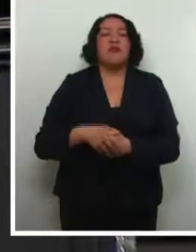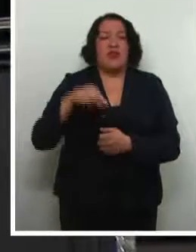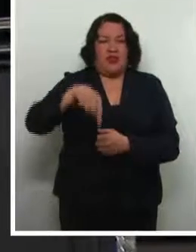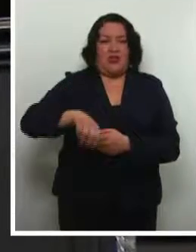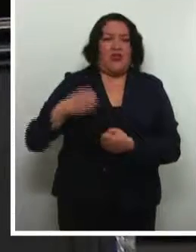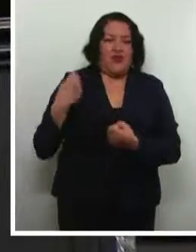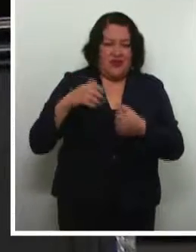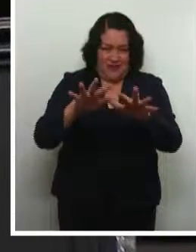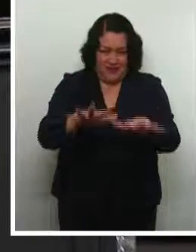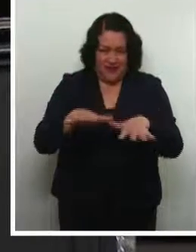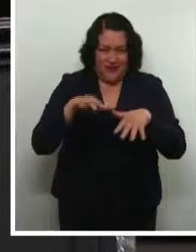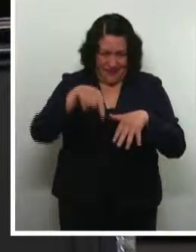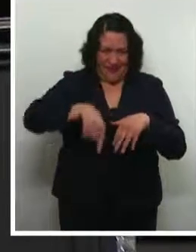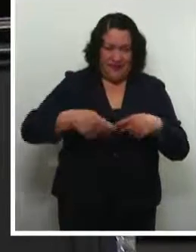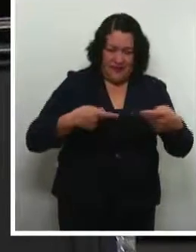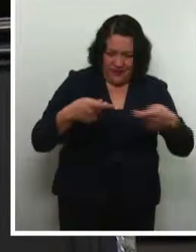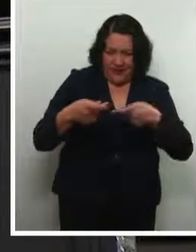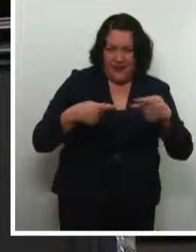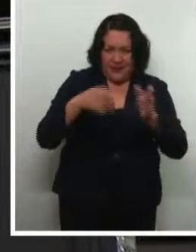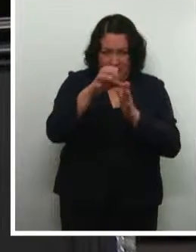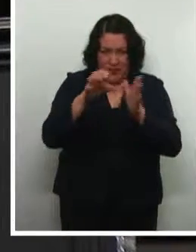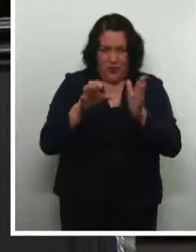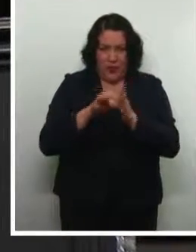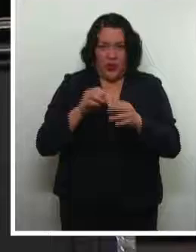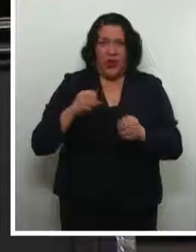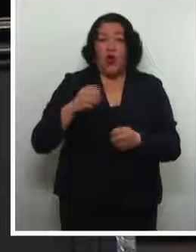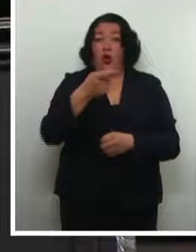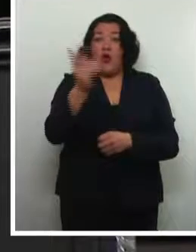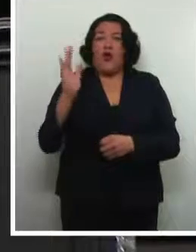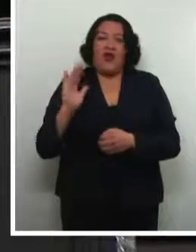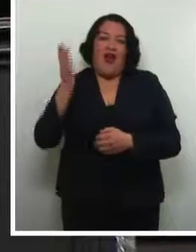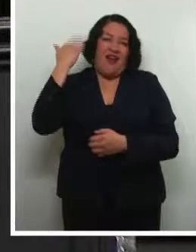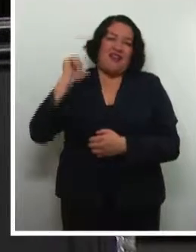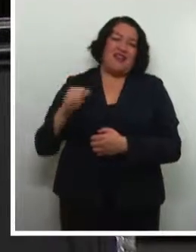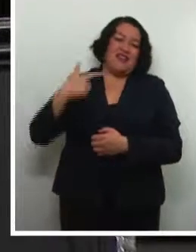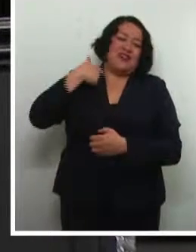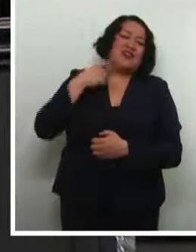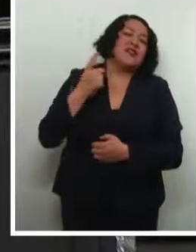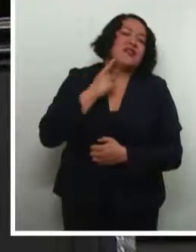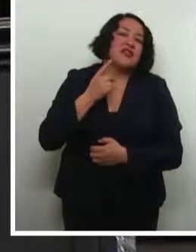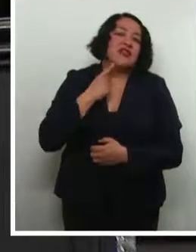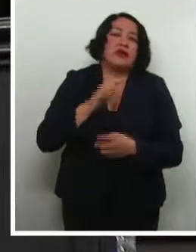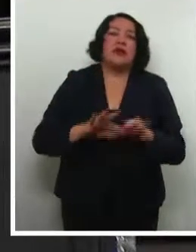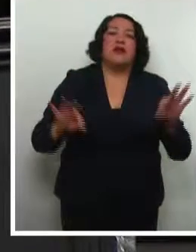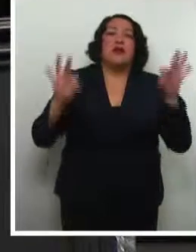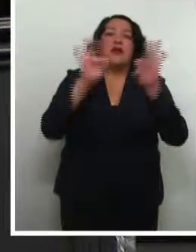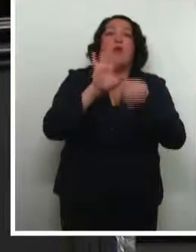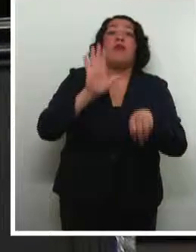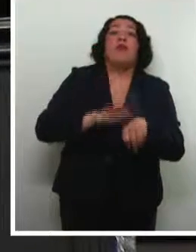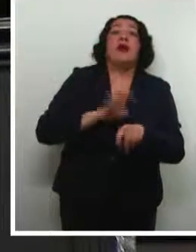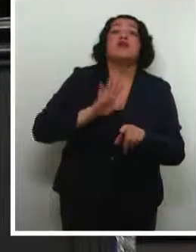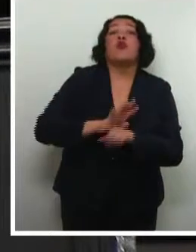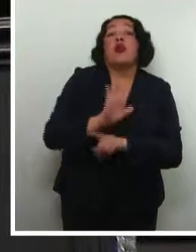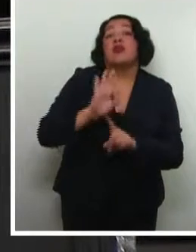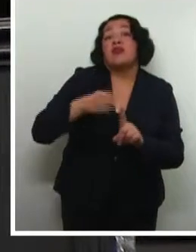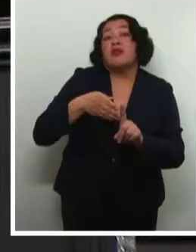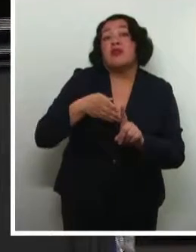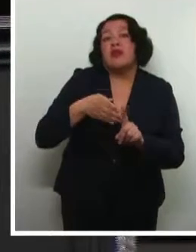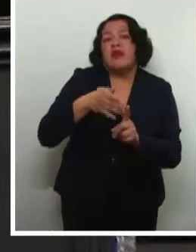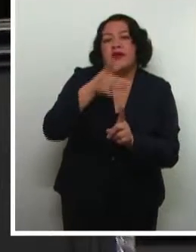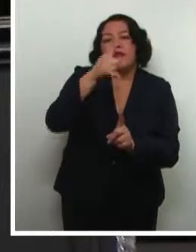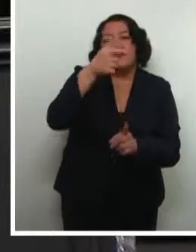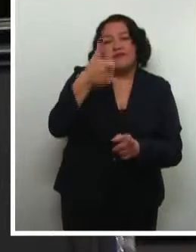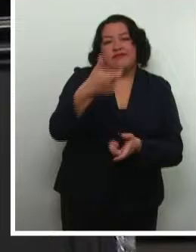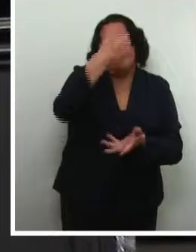esta Asamblea Constituyente, o los que han sido diputados, es el presupuesto. Entonces los